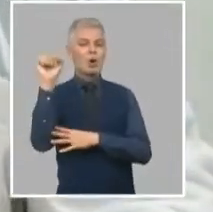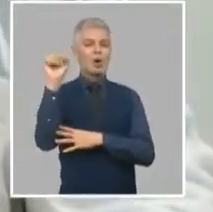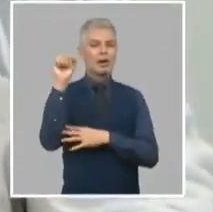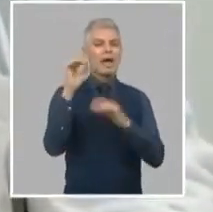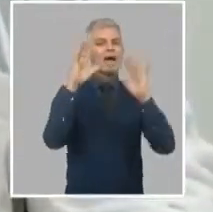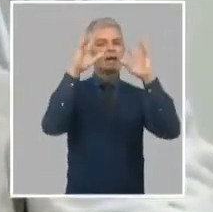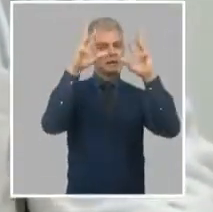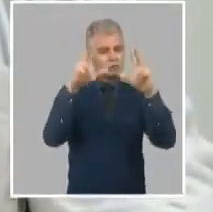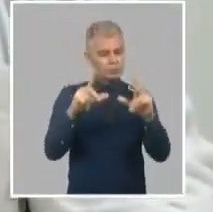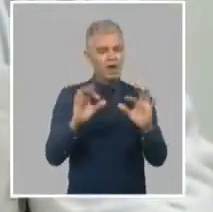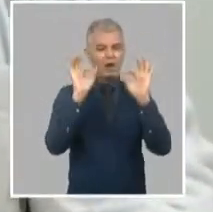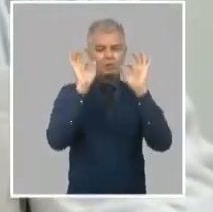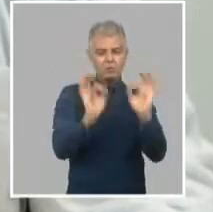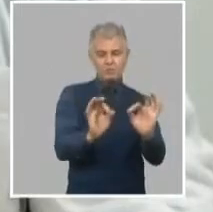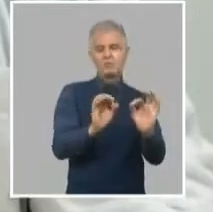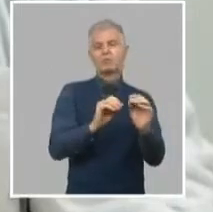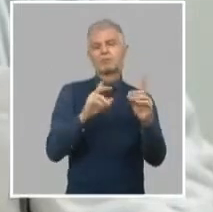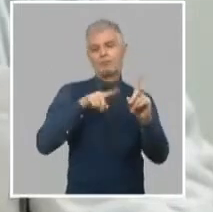impacto como el que se logró,